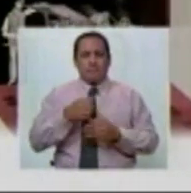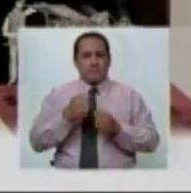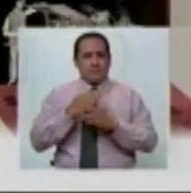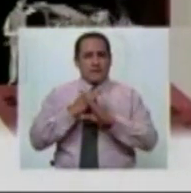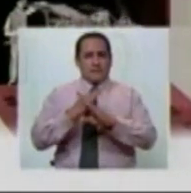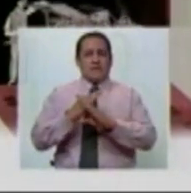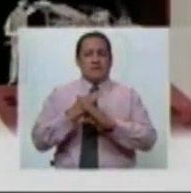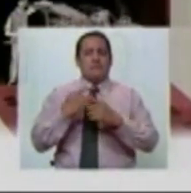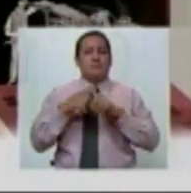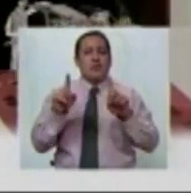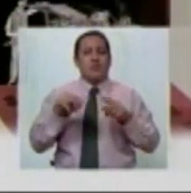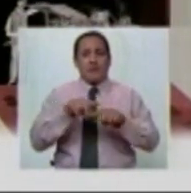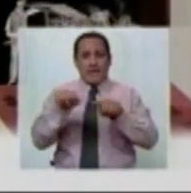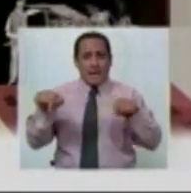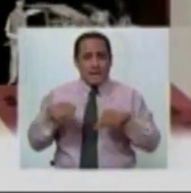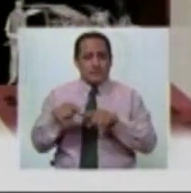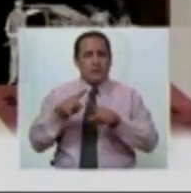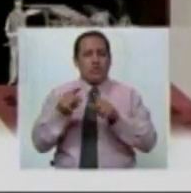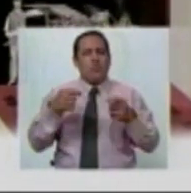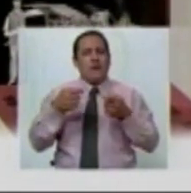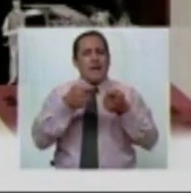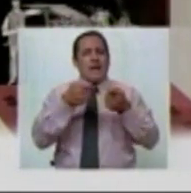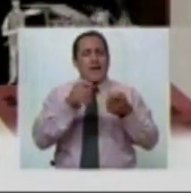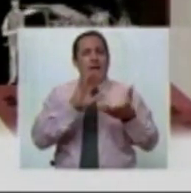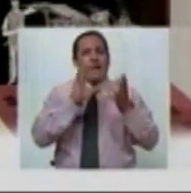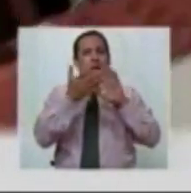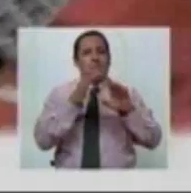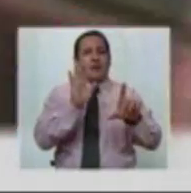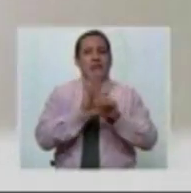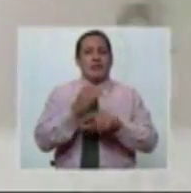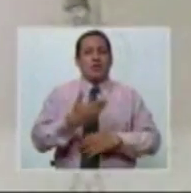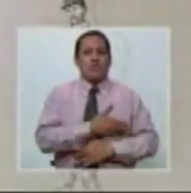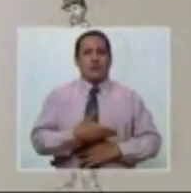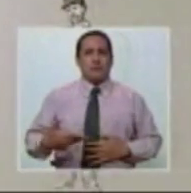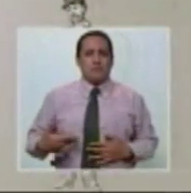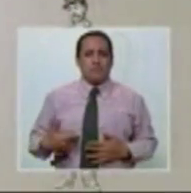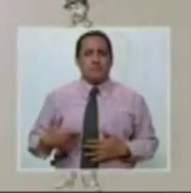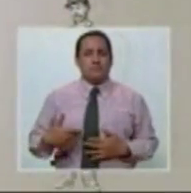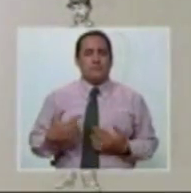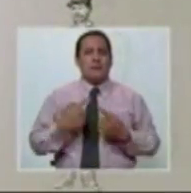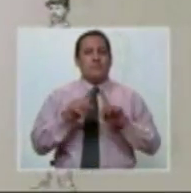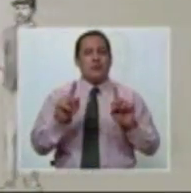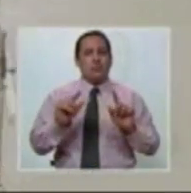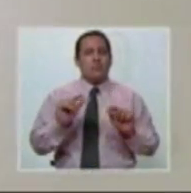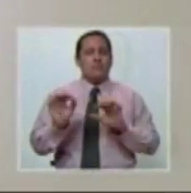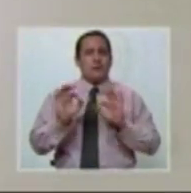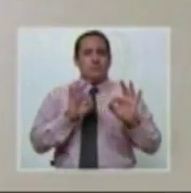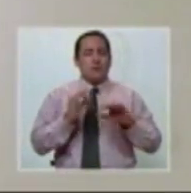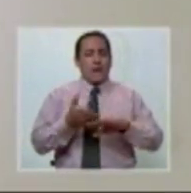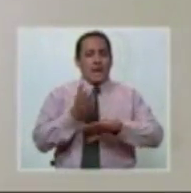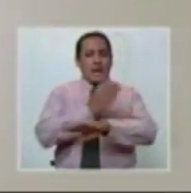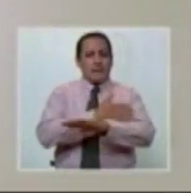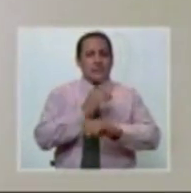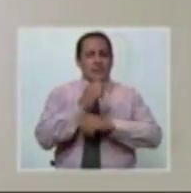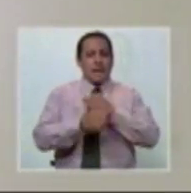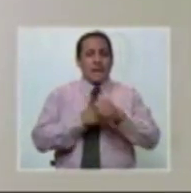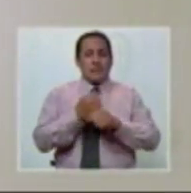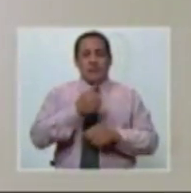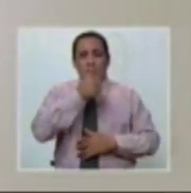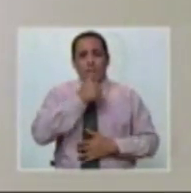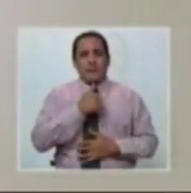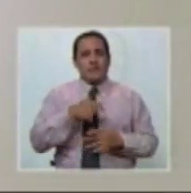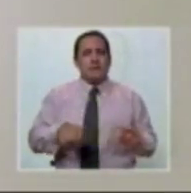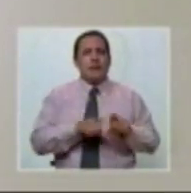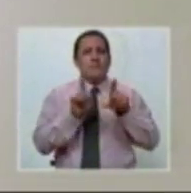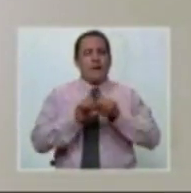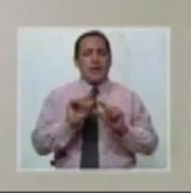resistencia, sin que éstas influyeran en las leyes dictadas por el Estado. Pero esta misma época, denominada de